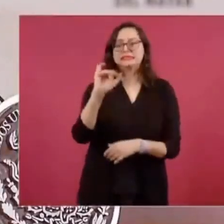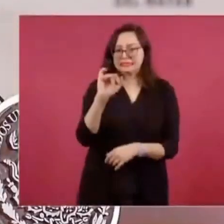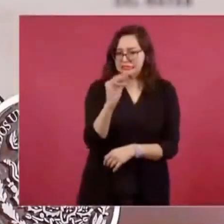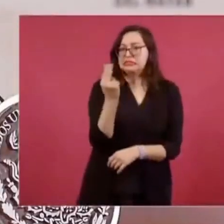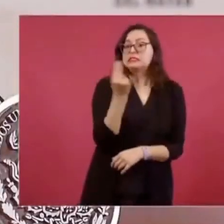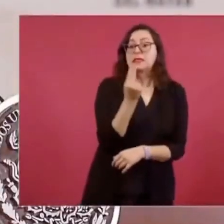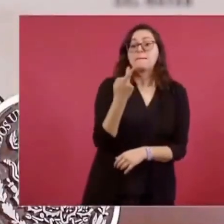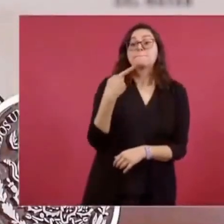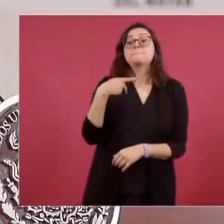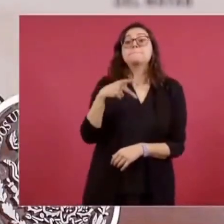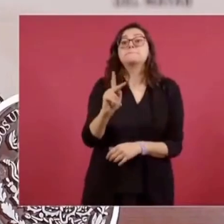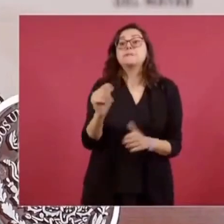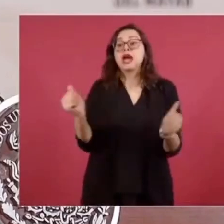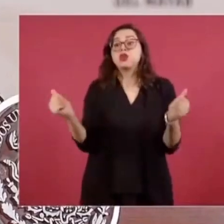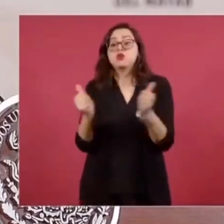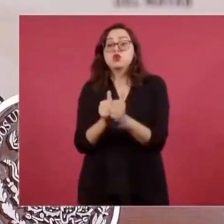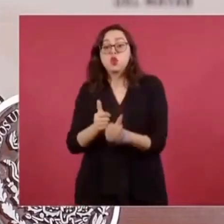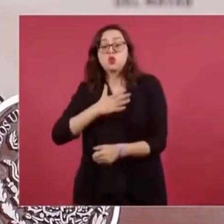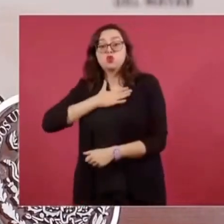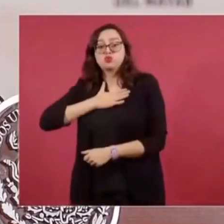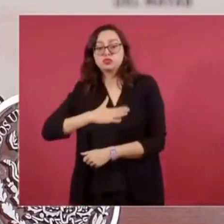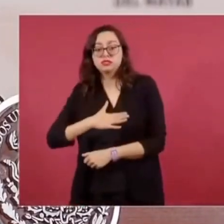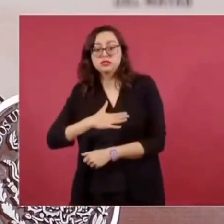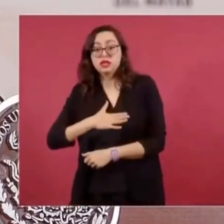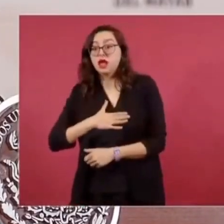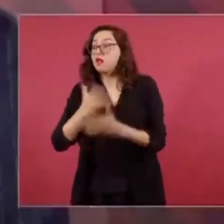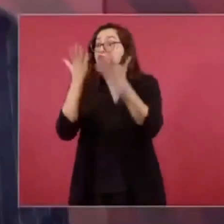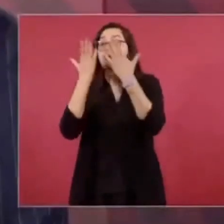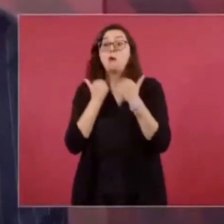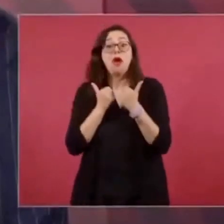sin justicia es retroceso.